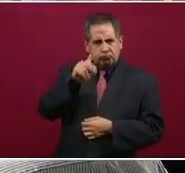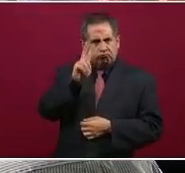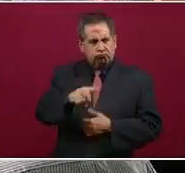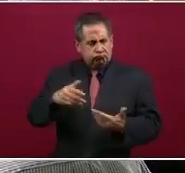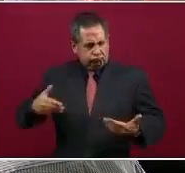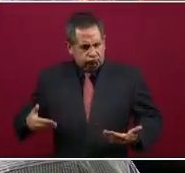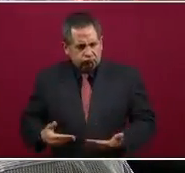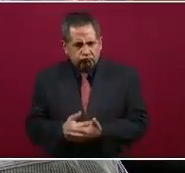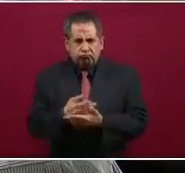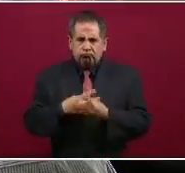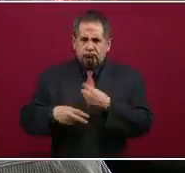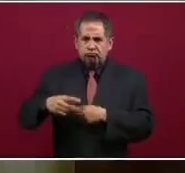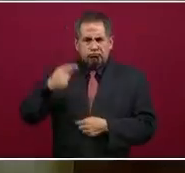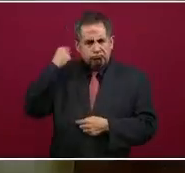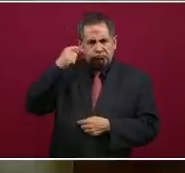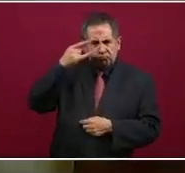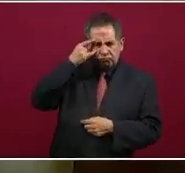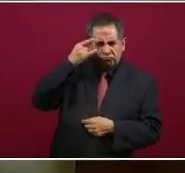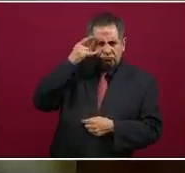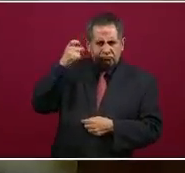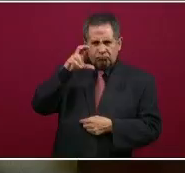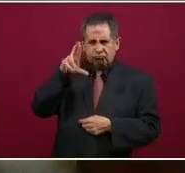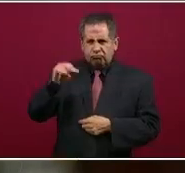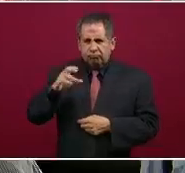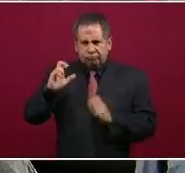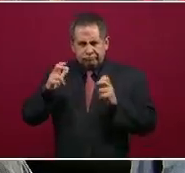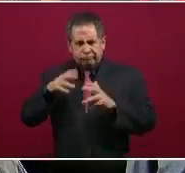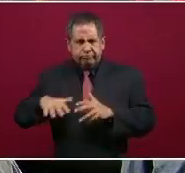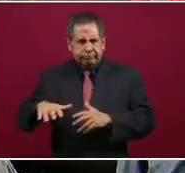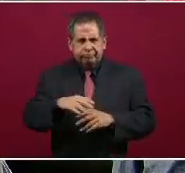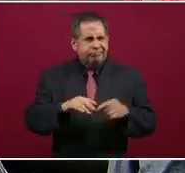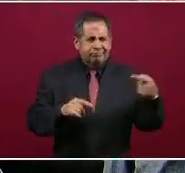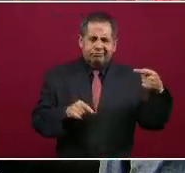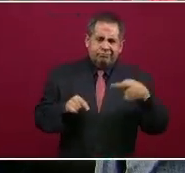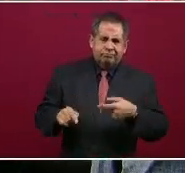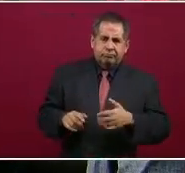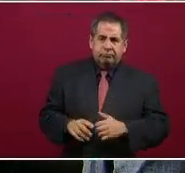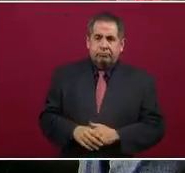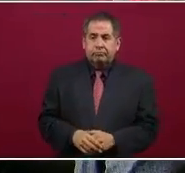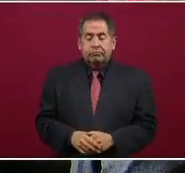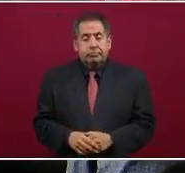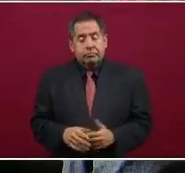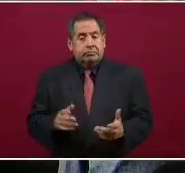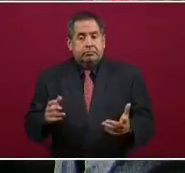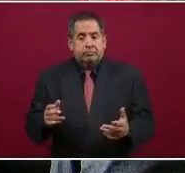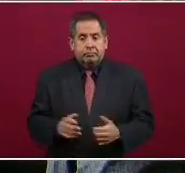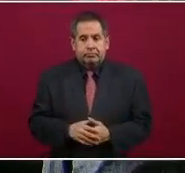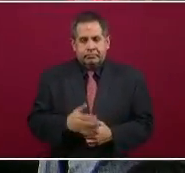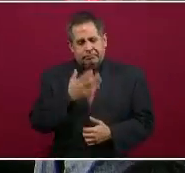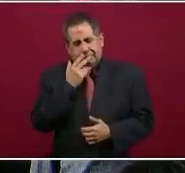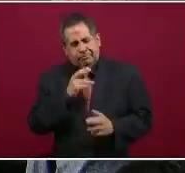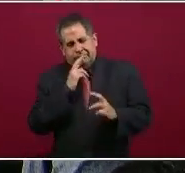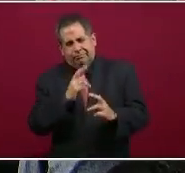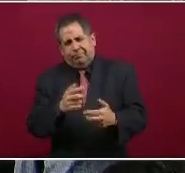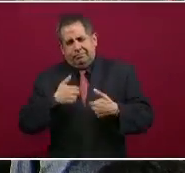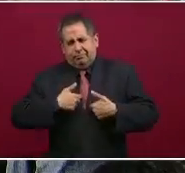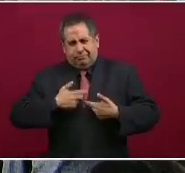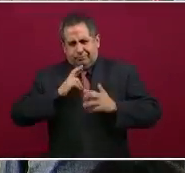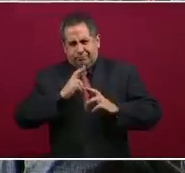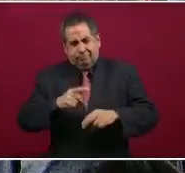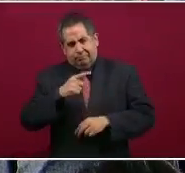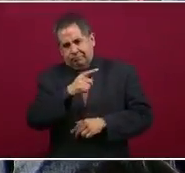usted oriundo, Campeche, Quintana Roo, Chiapas? Pero no voy a contestar eso, ¿no?